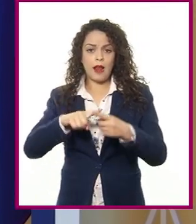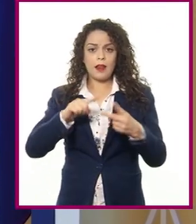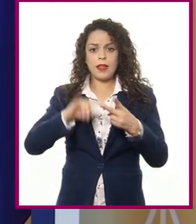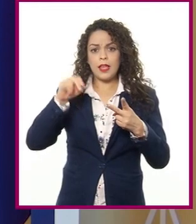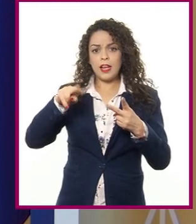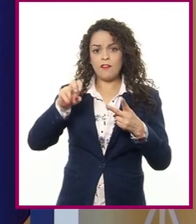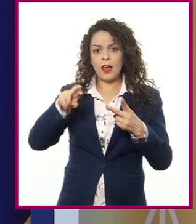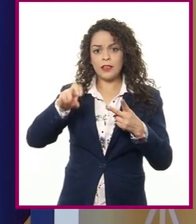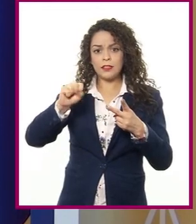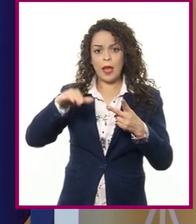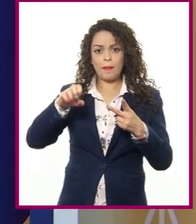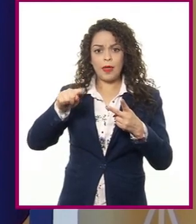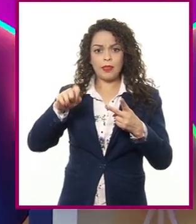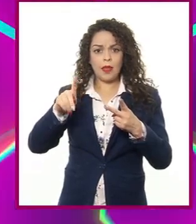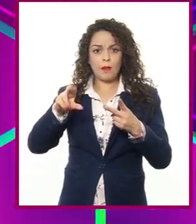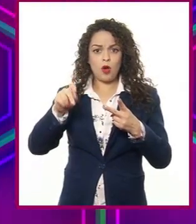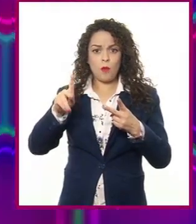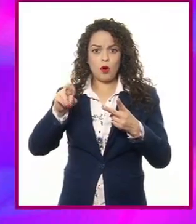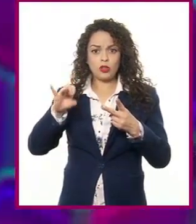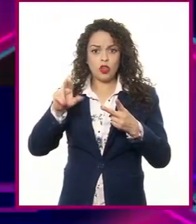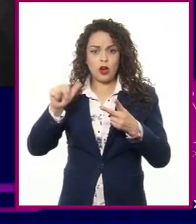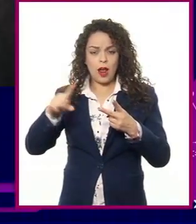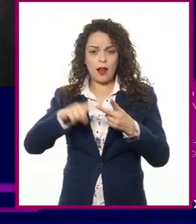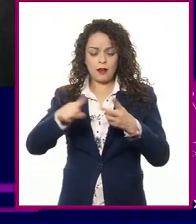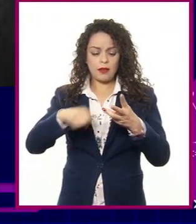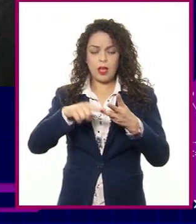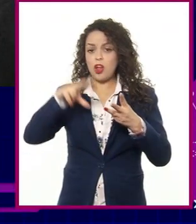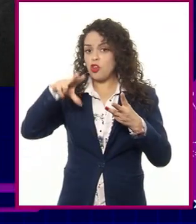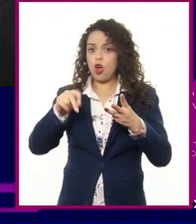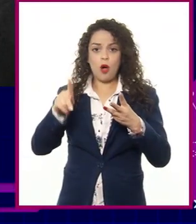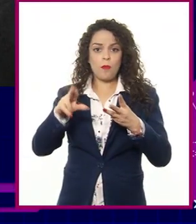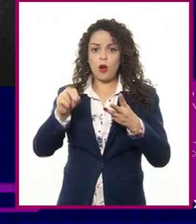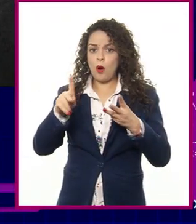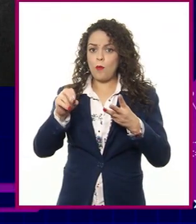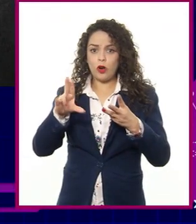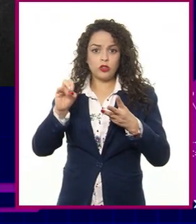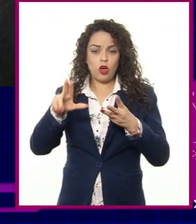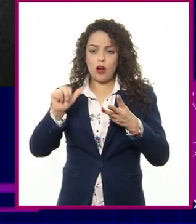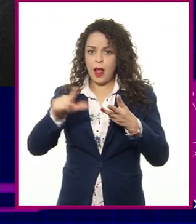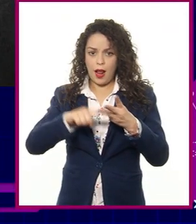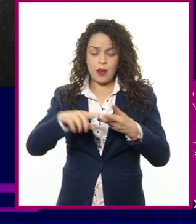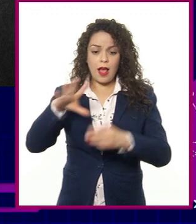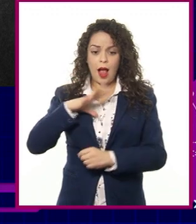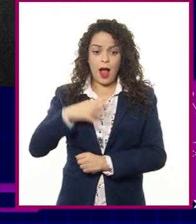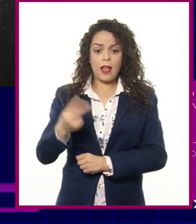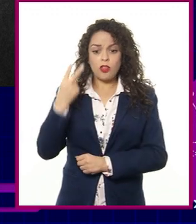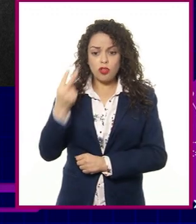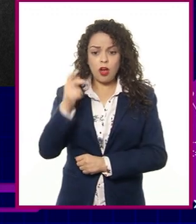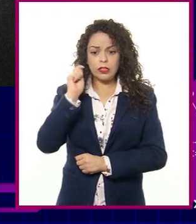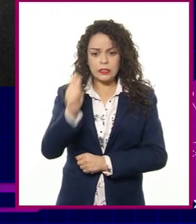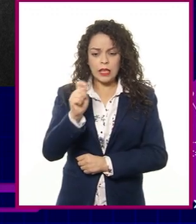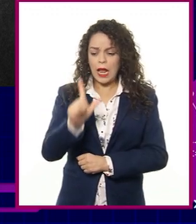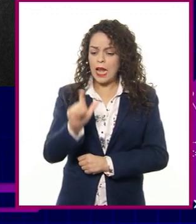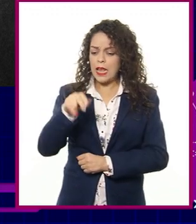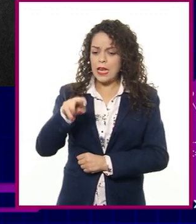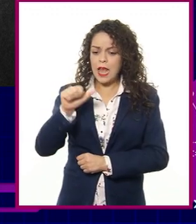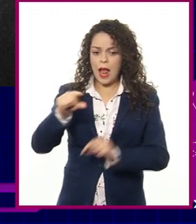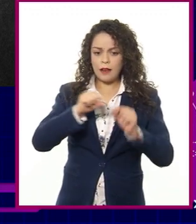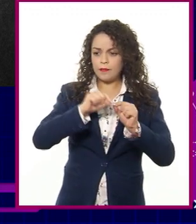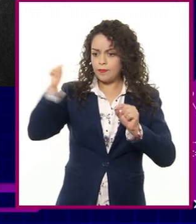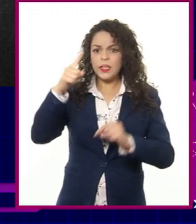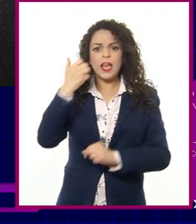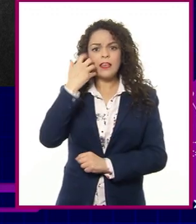no proporcional. Existen relaciones funcionales entre dos magnitudes que son lineales, lo que quiere